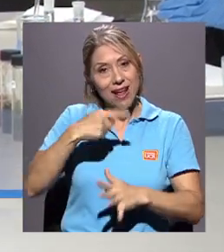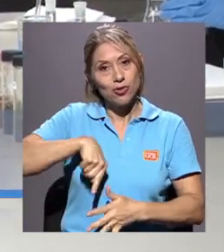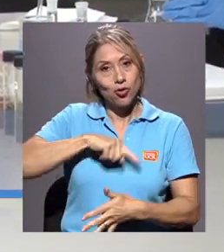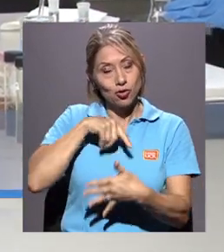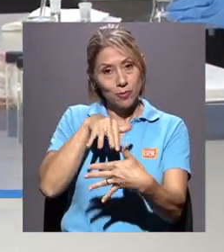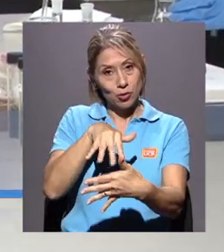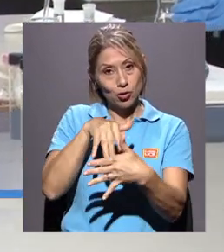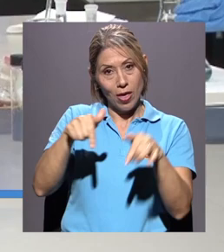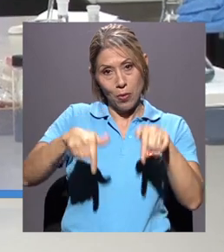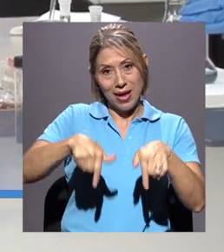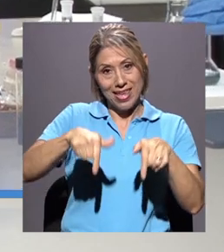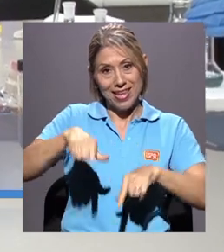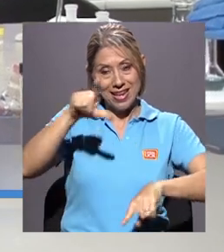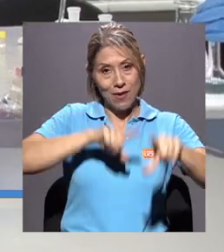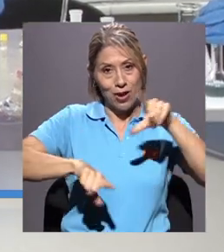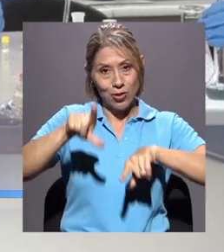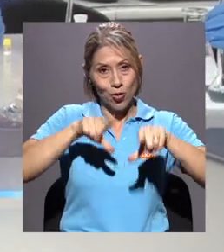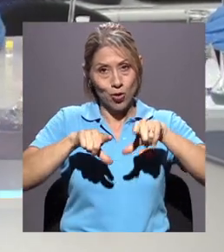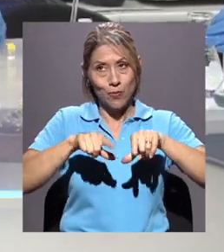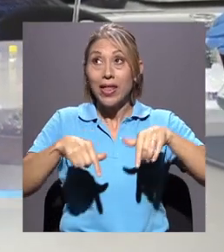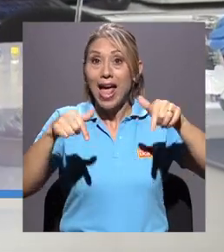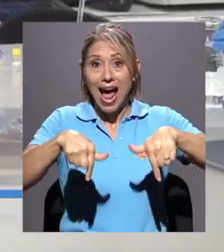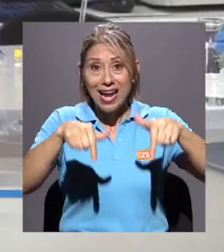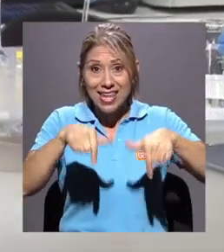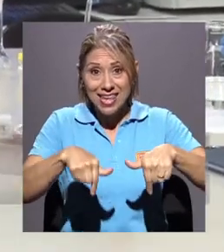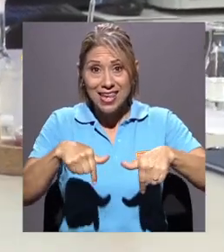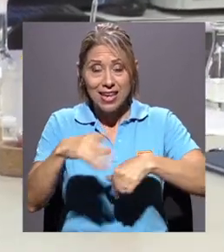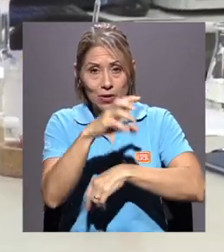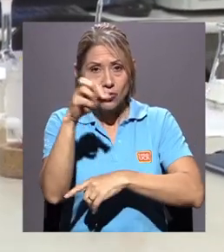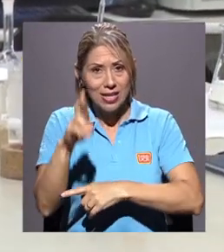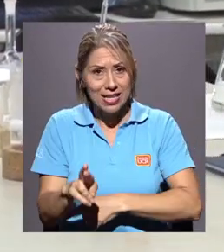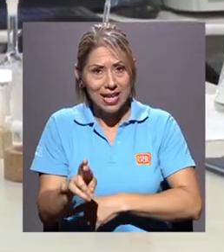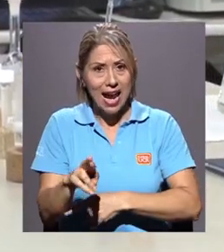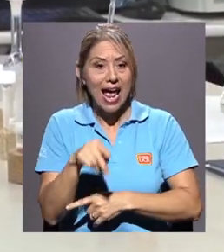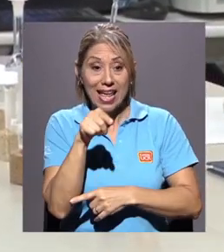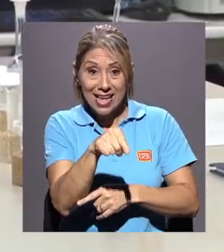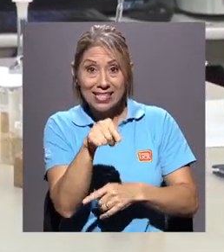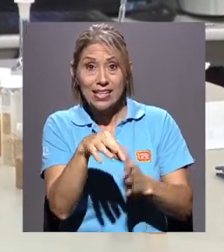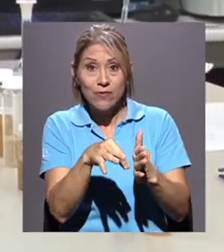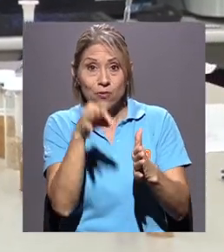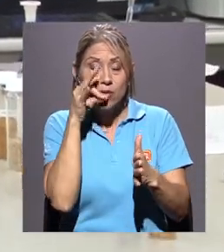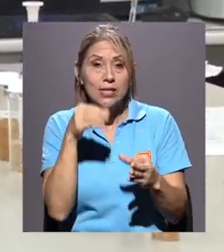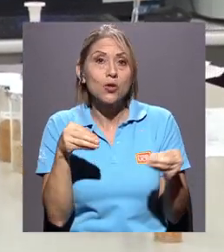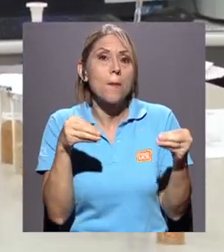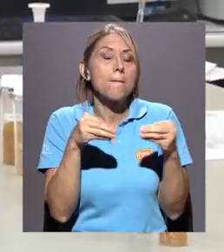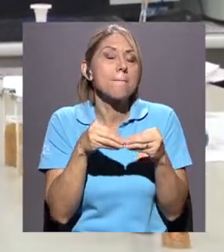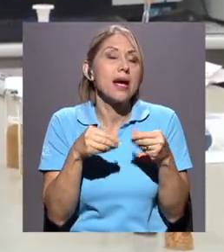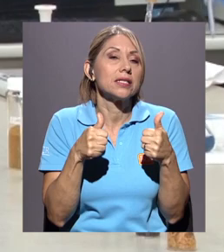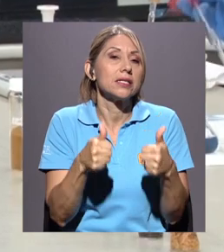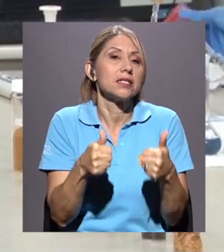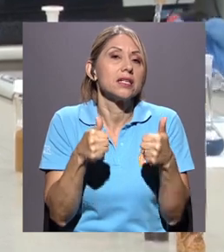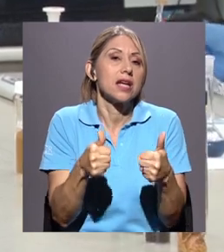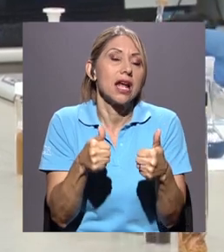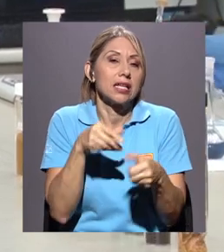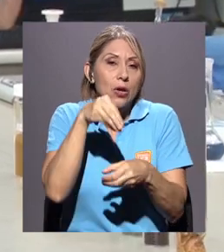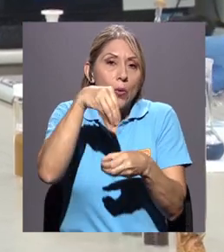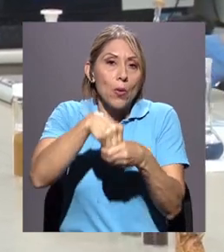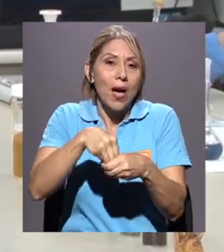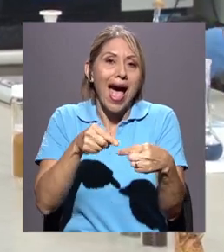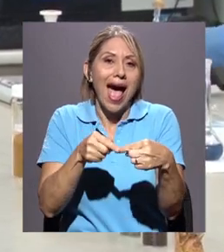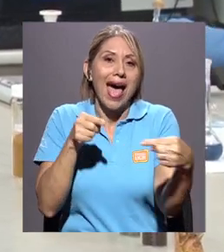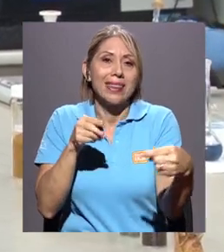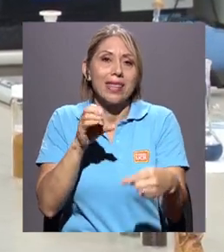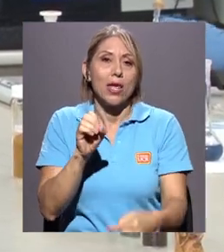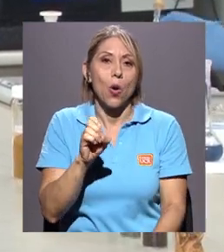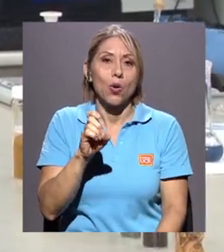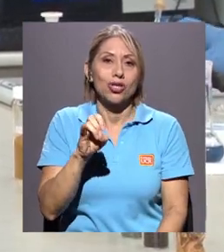aquí en el laboratorio, en el país, son tan ricas o más ricas en contenido antioxidante que